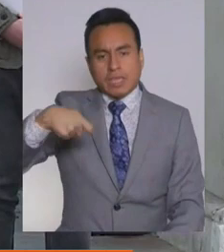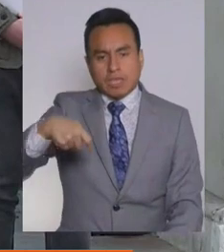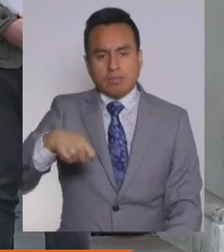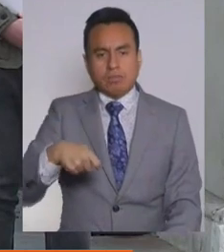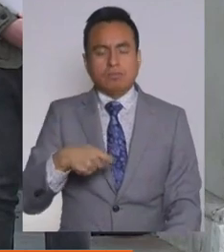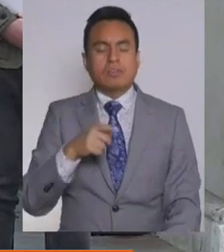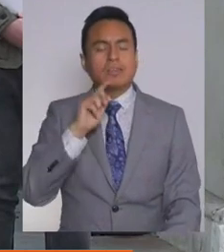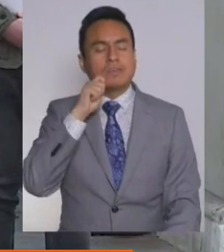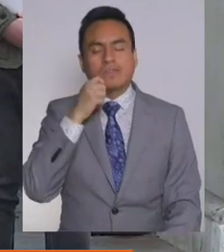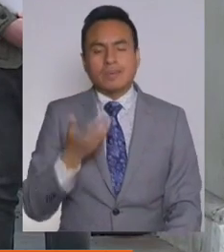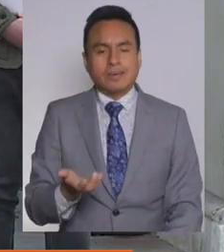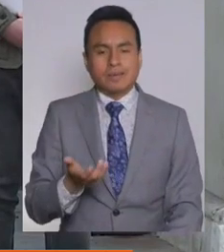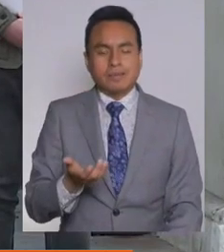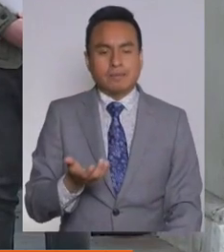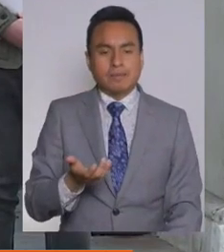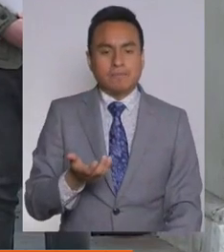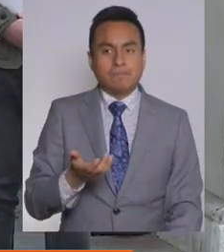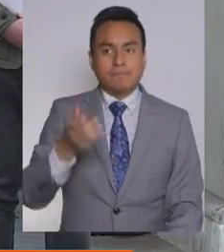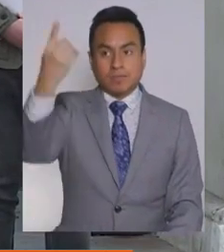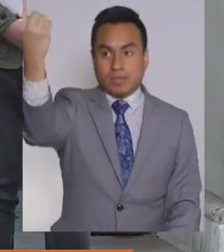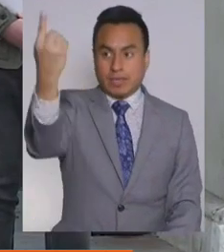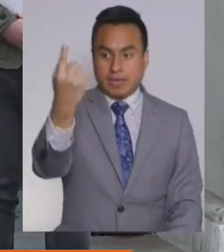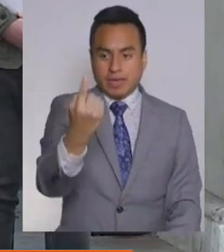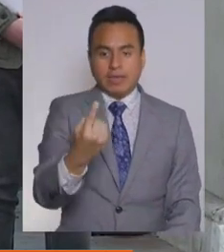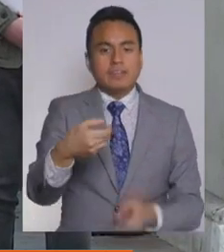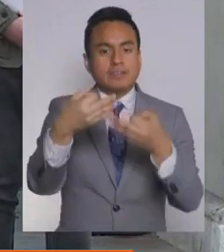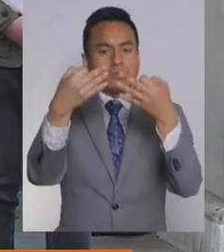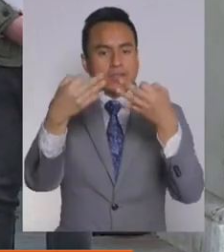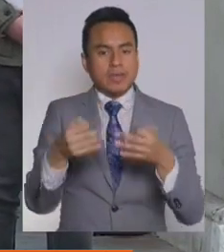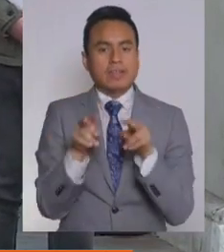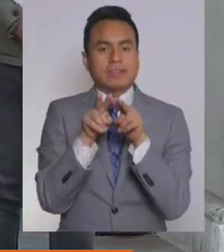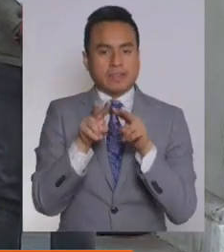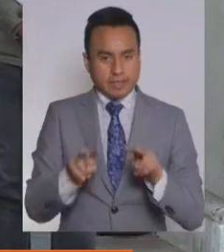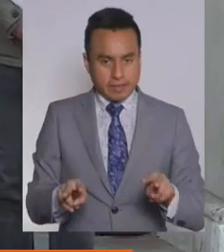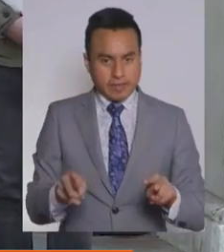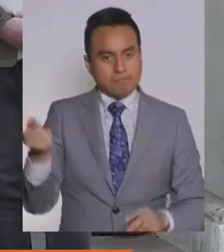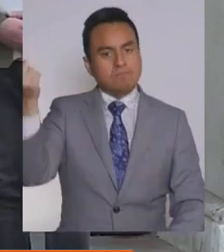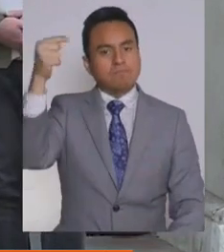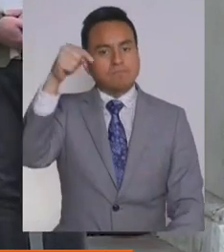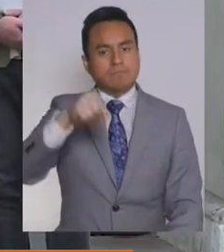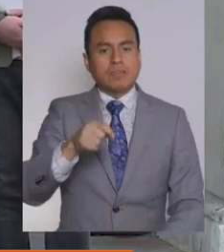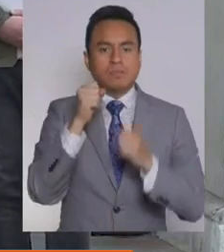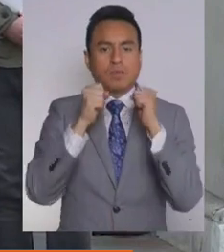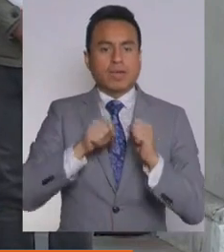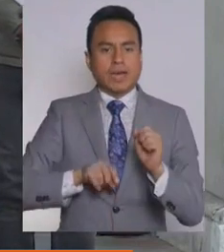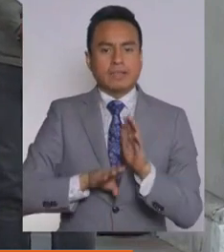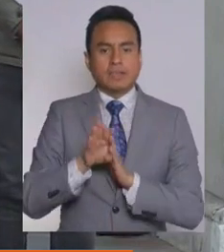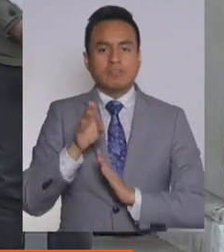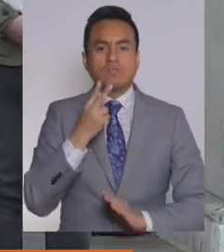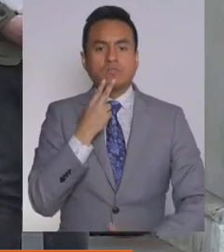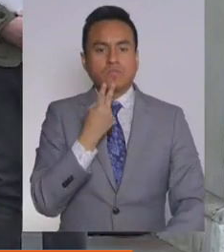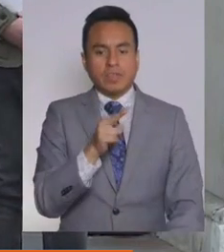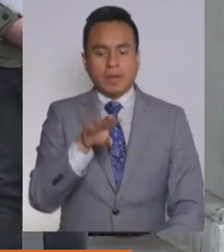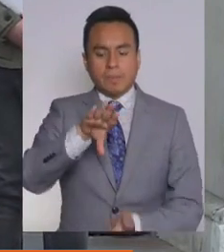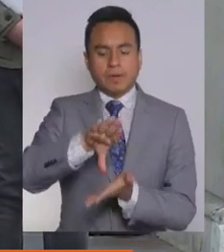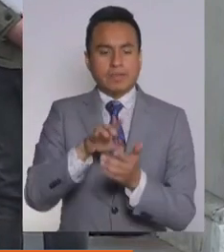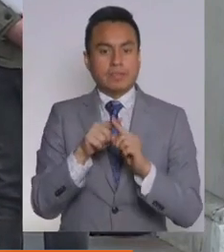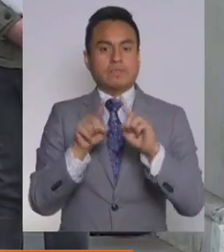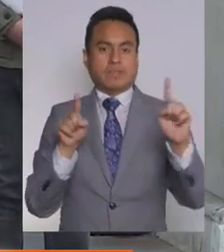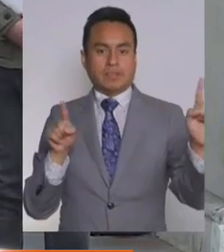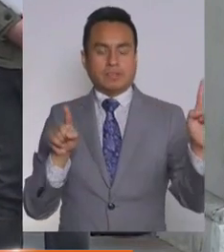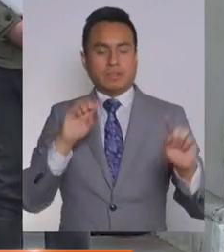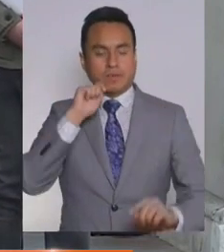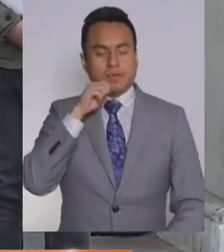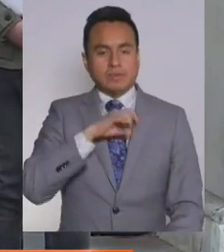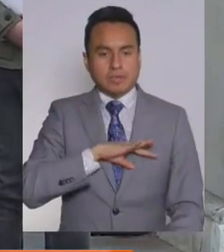¿Qué significa eso? Que puedan llegar con seguridad, con tranquilidad y que puedan desarrollar su vida en un país distinto y en